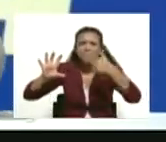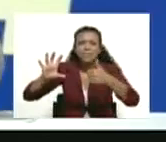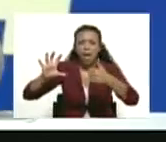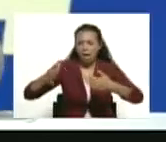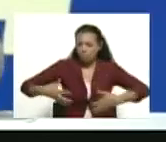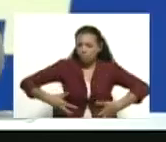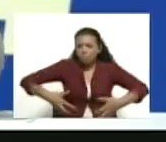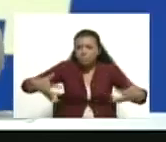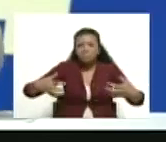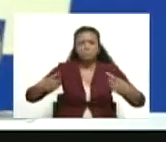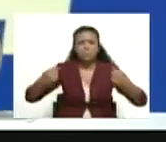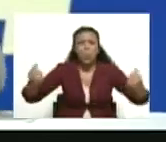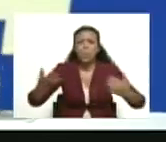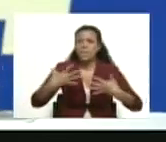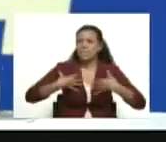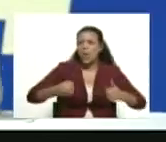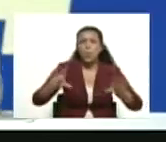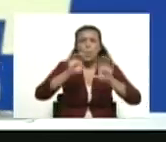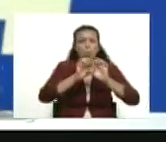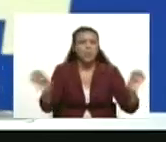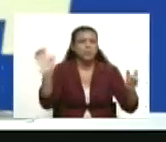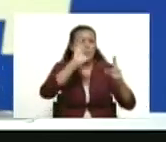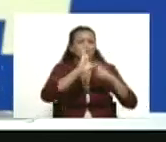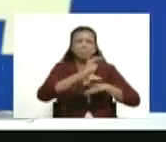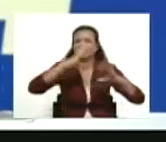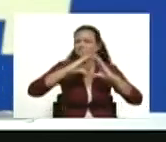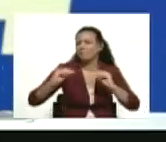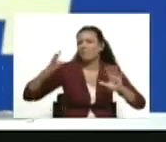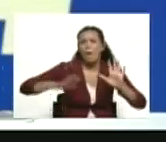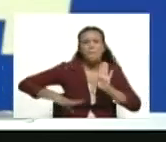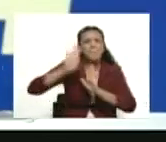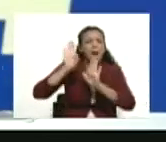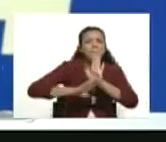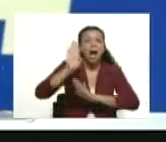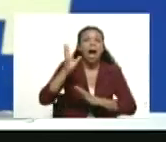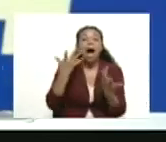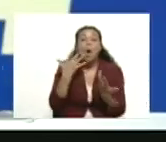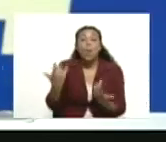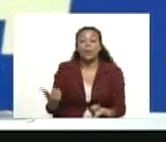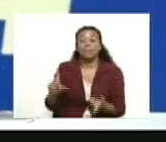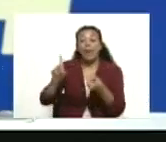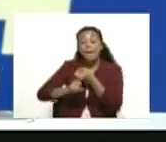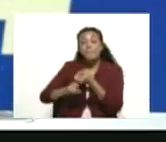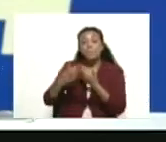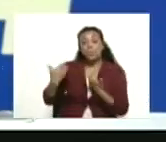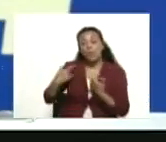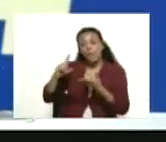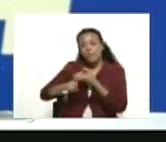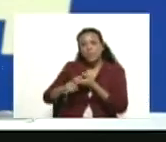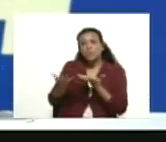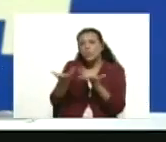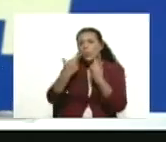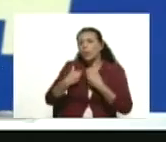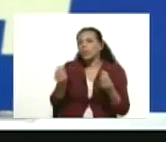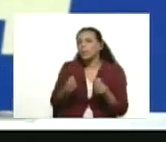prosperidad, hacia un nuevo bienestar social. Vamos a ver qué nos trae Cira. Cira, adelante.